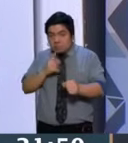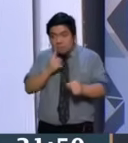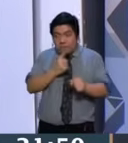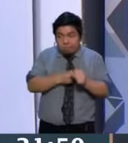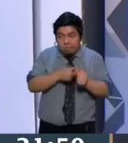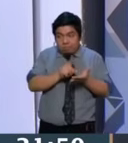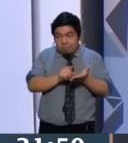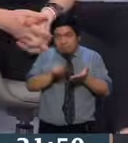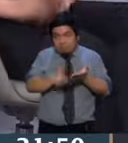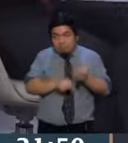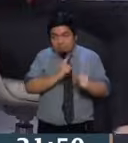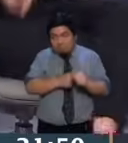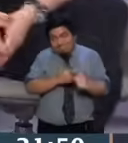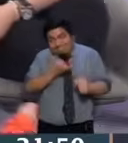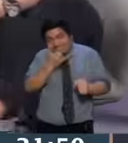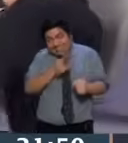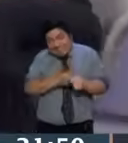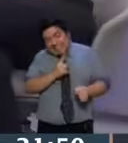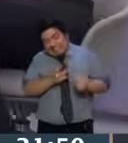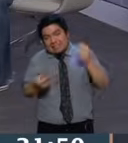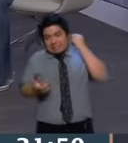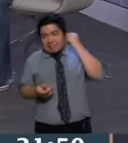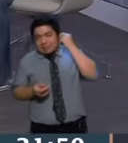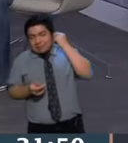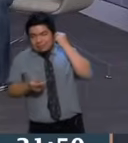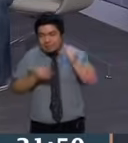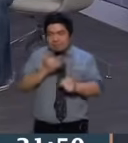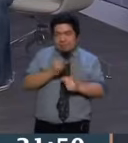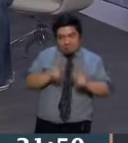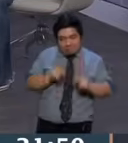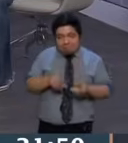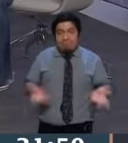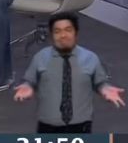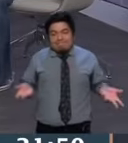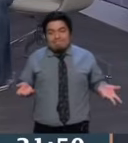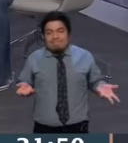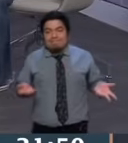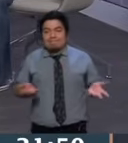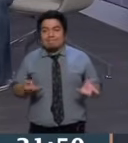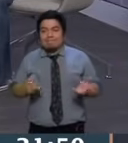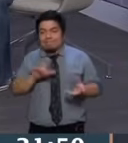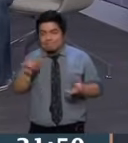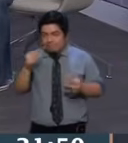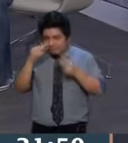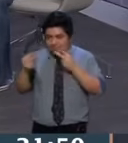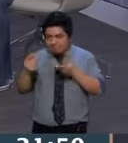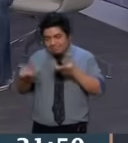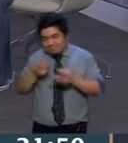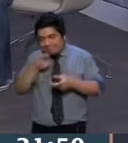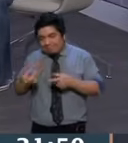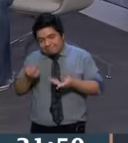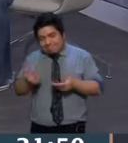Twitter, por favor, la candidata al Senado. Mira. Es más, Sandra, vente para acá, vamos a platicar un día. Si la veo, le paso el mensaje Ok. de que te